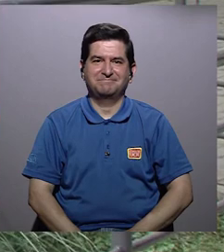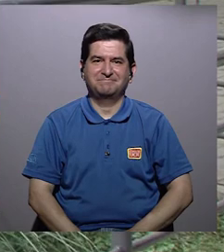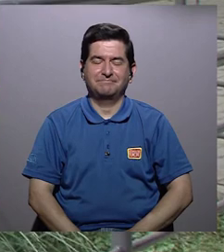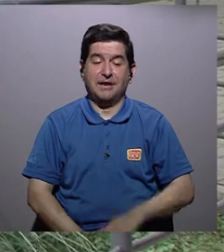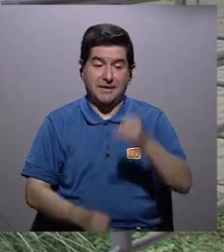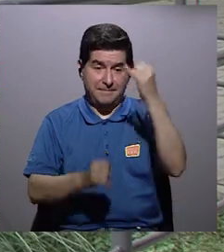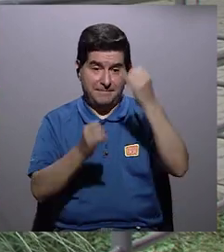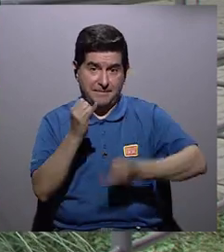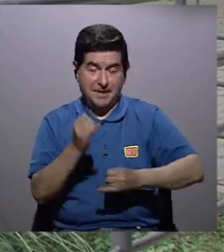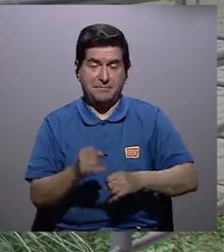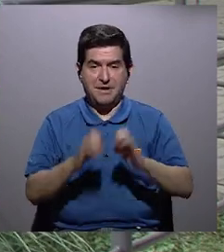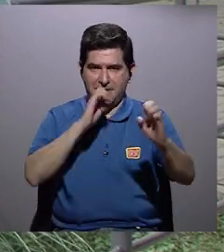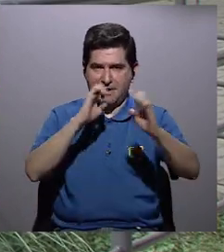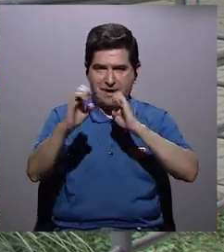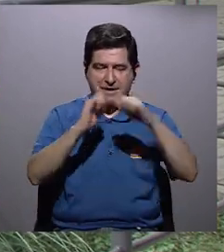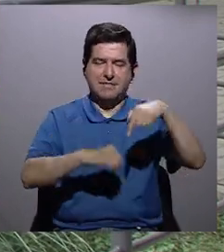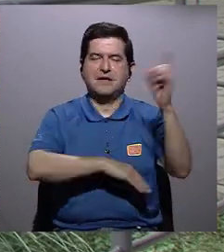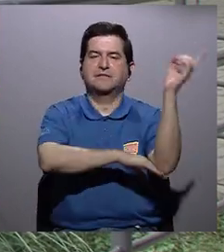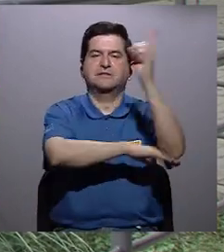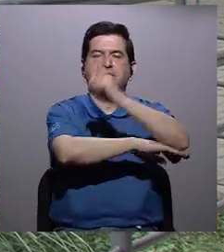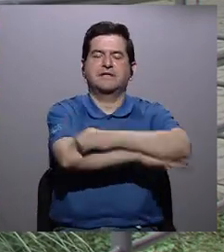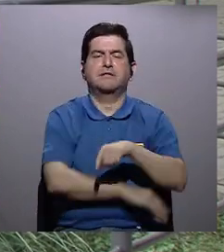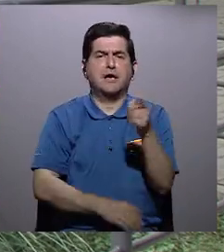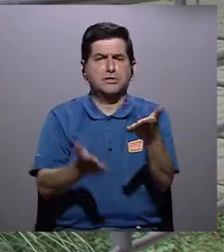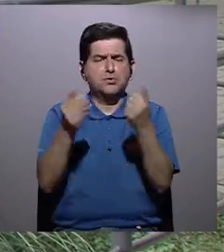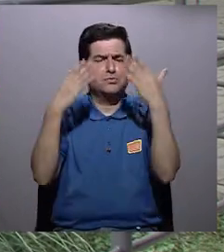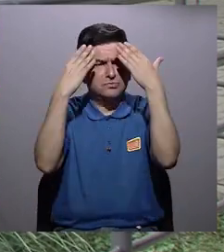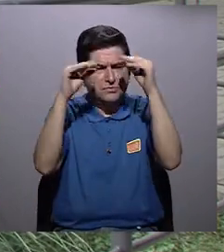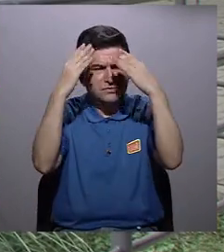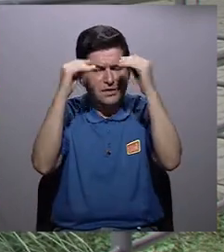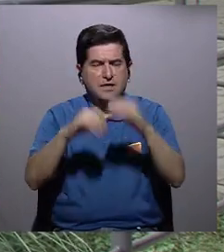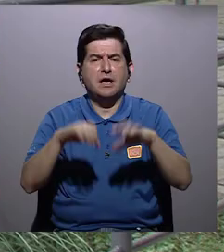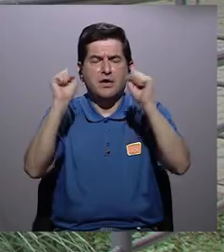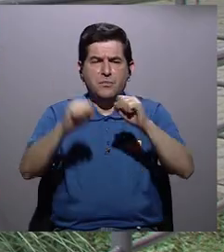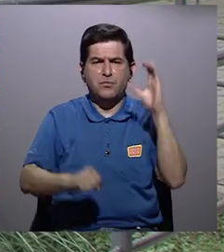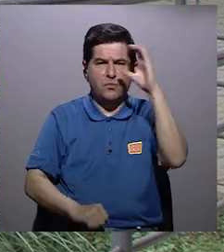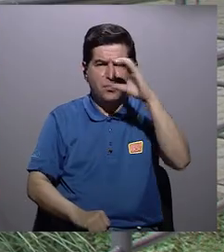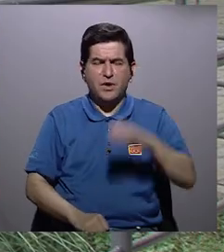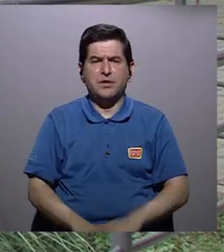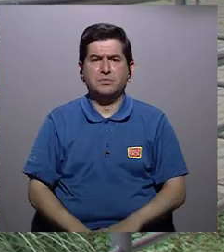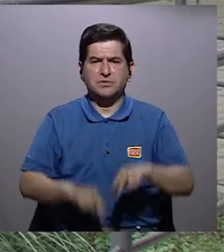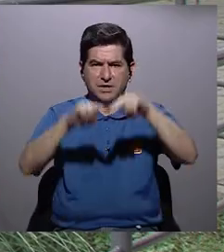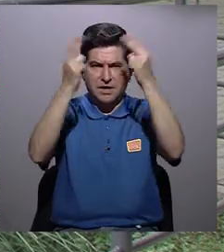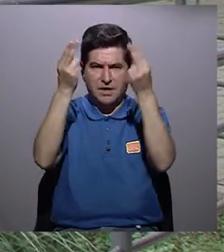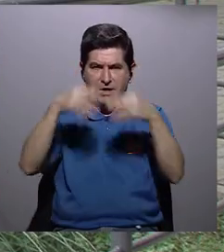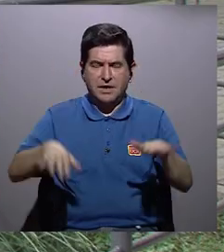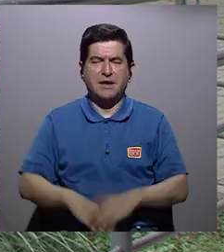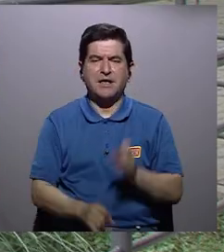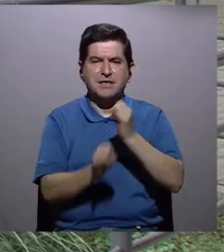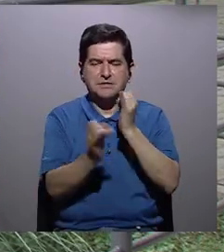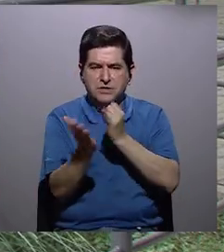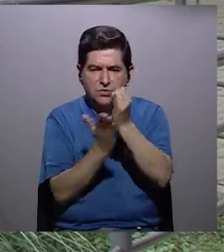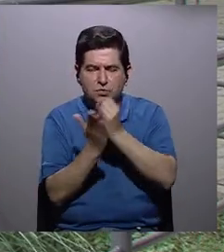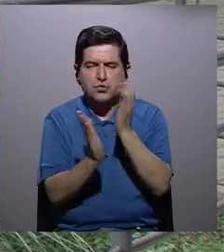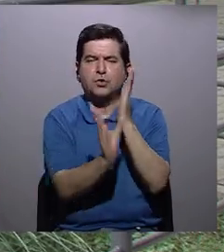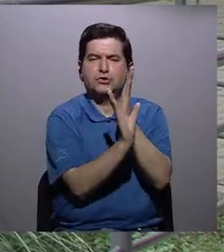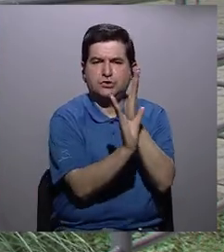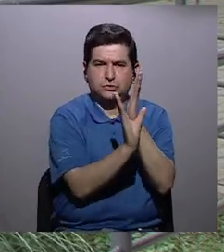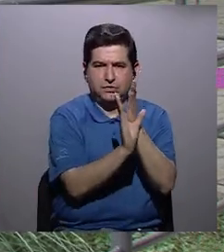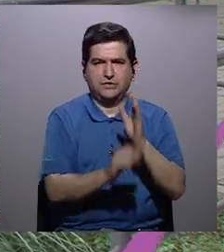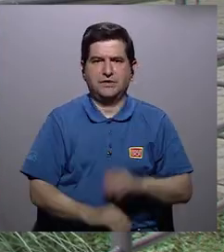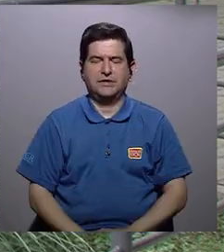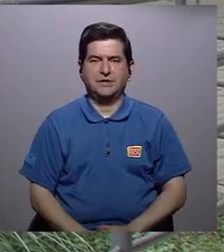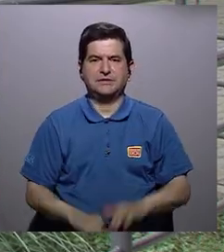Con esto terminamos la entrevista del día de hoy. Si desea más información, puede buscar en la página web del Instituto de Investigaciones Psicológicas,